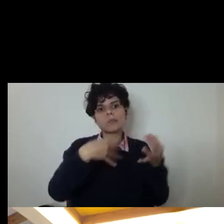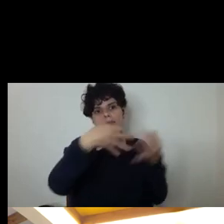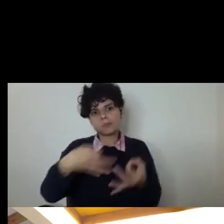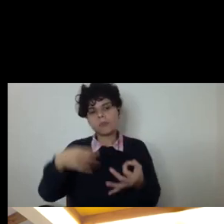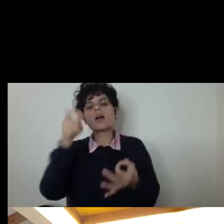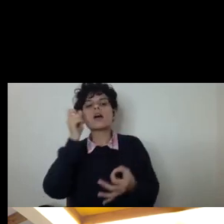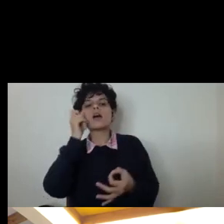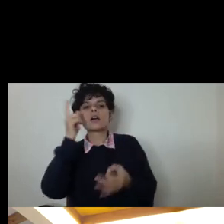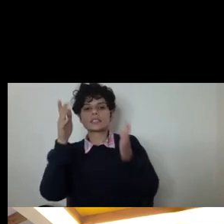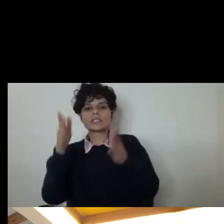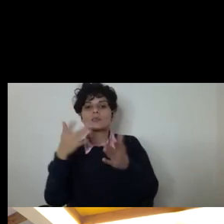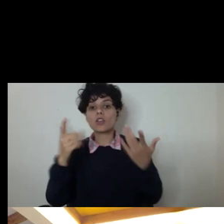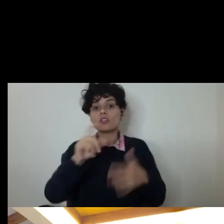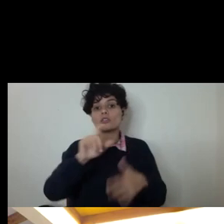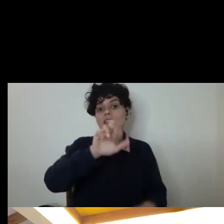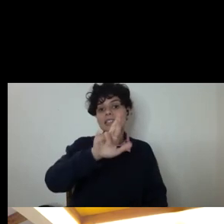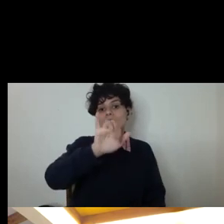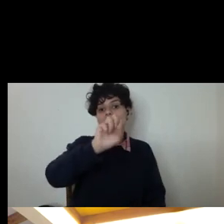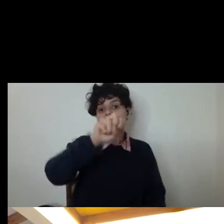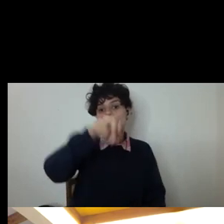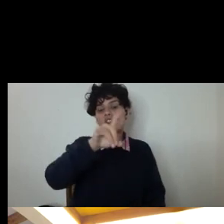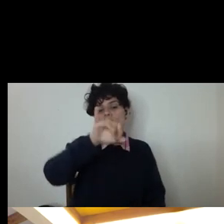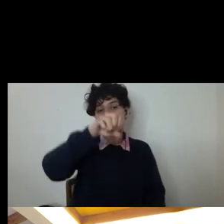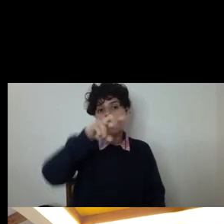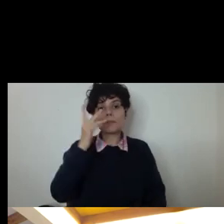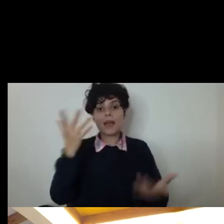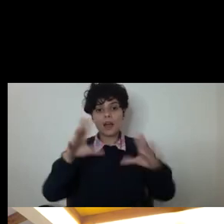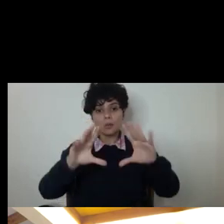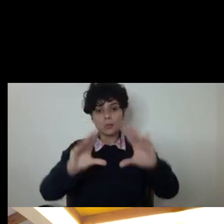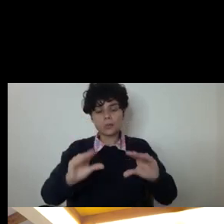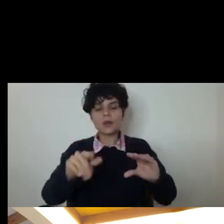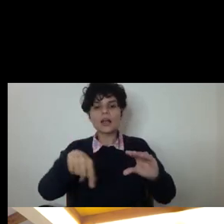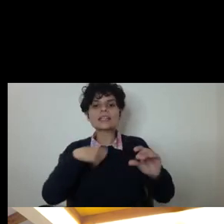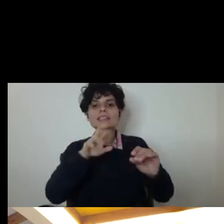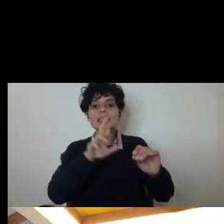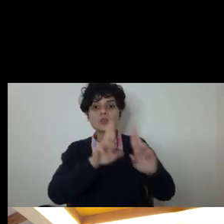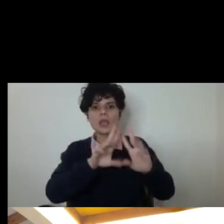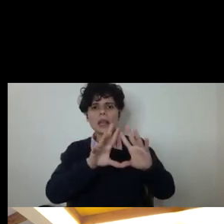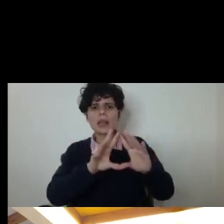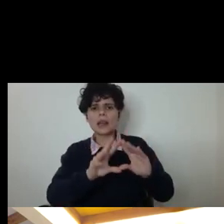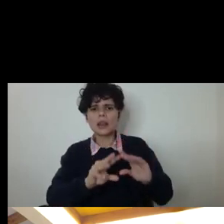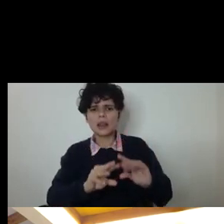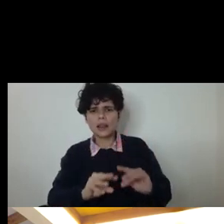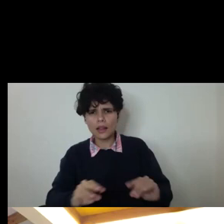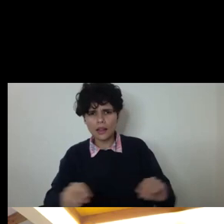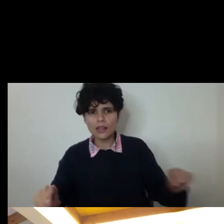cuando están tratados con reanoide inhibitoria, vean ustedes cómo se disminuye mucho la respuesta. O sea, la gabacina, cuando